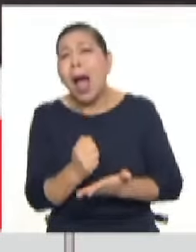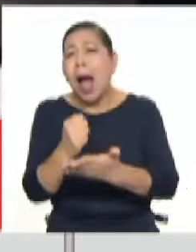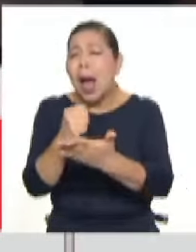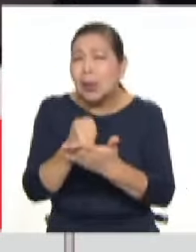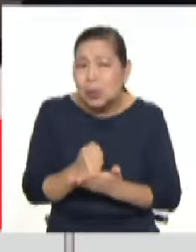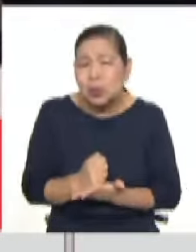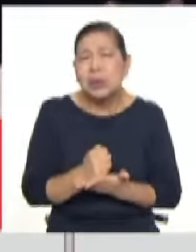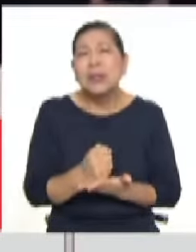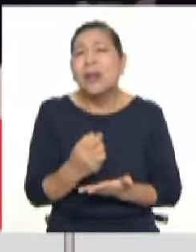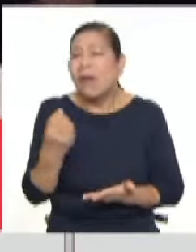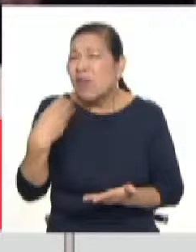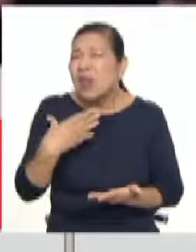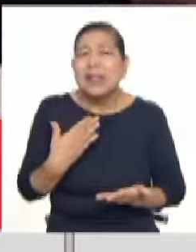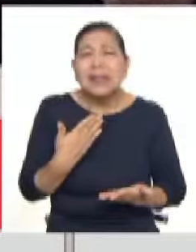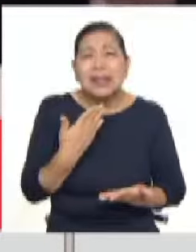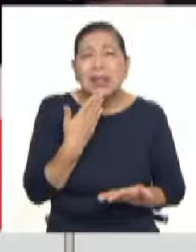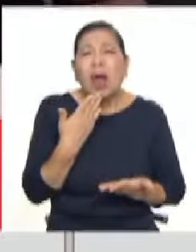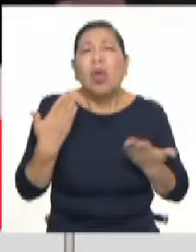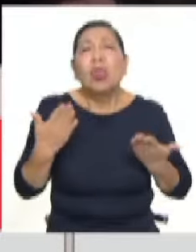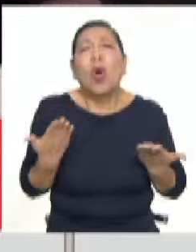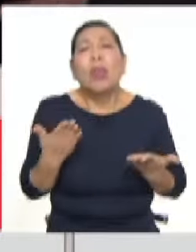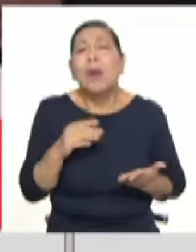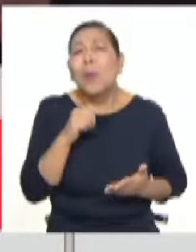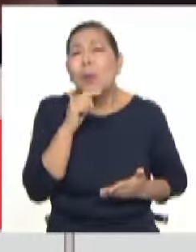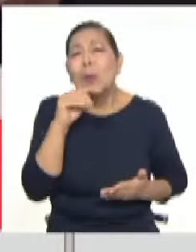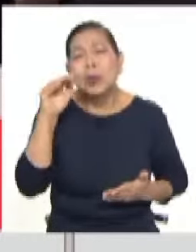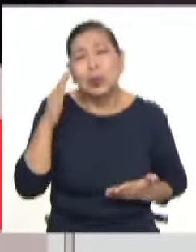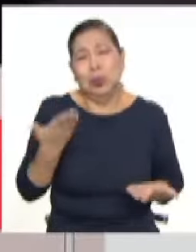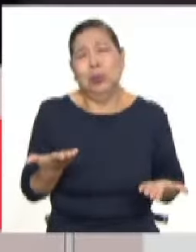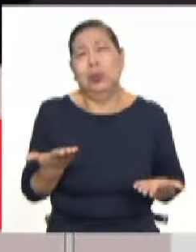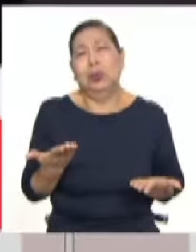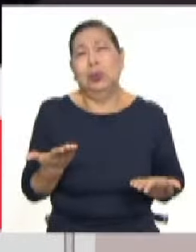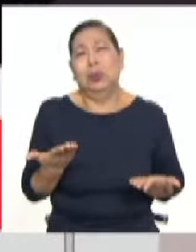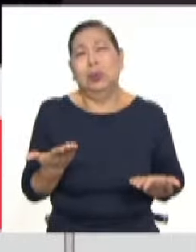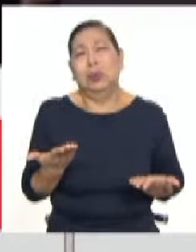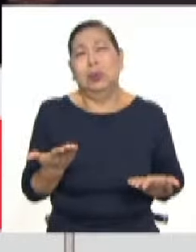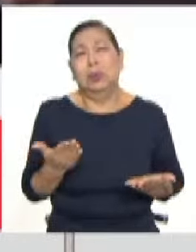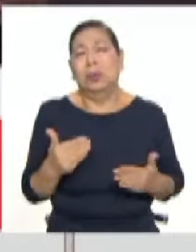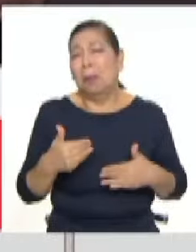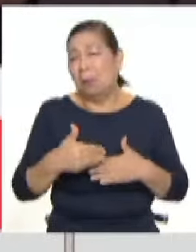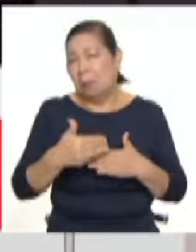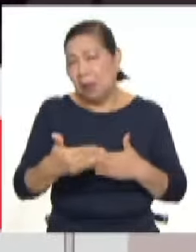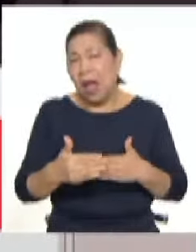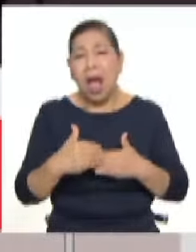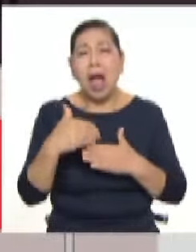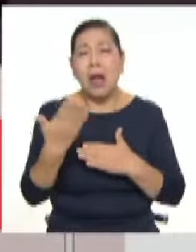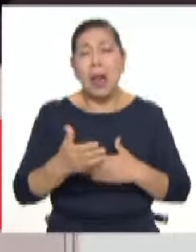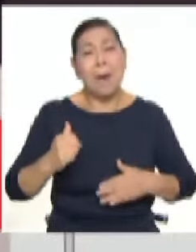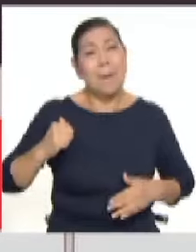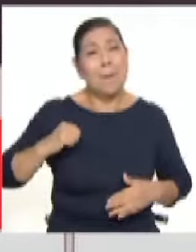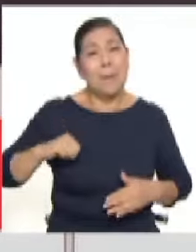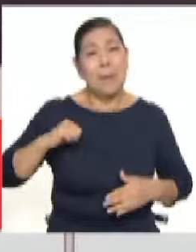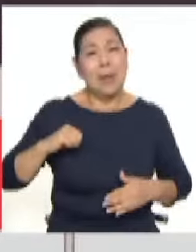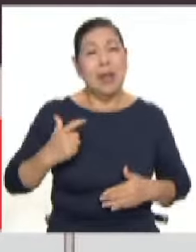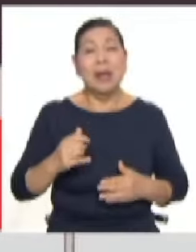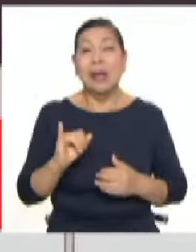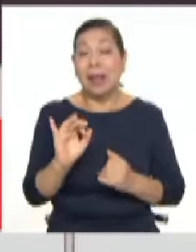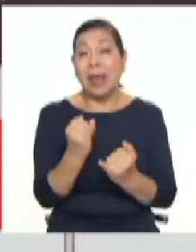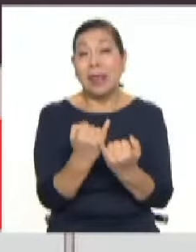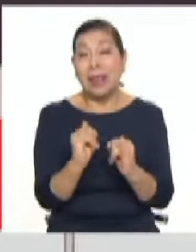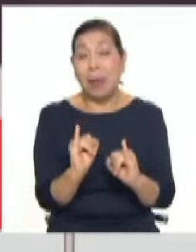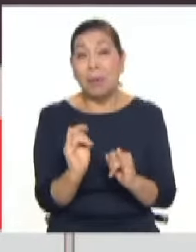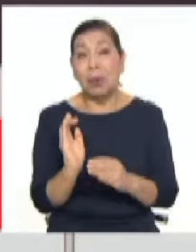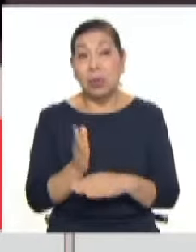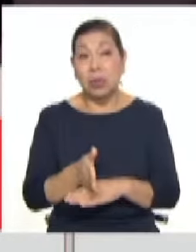ayudar y dar alguna información para dar con su paradero. Hasta aquí, a la altura o a los exteriores de la Municipalidad de Independencia,